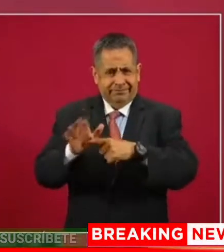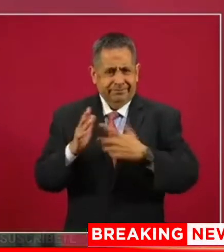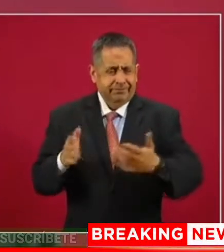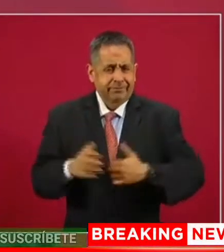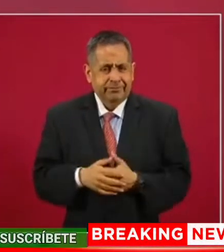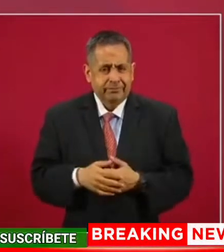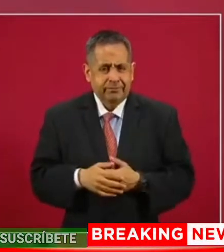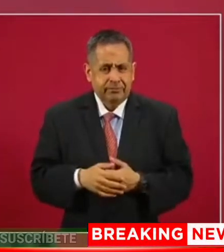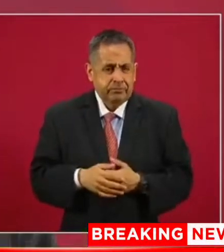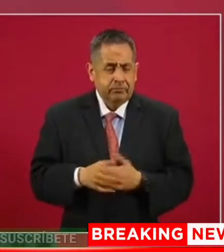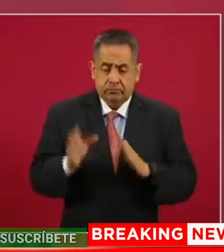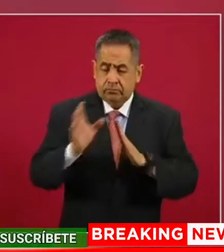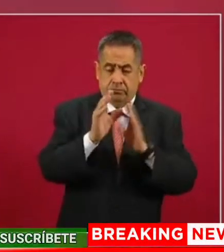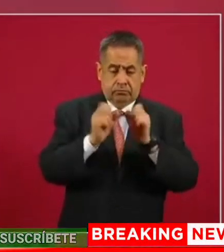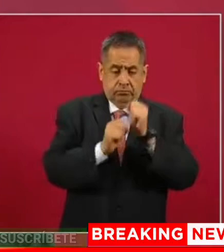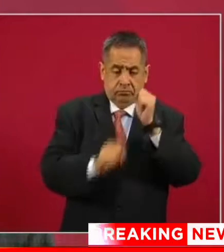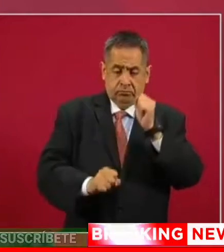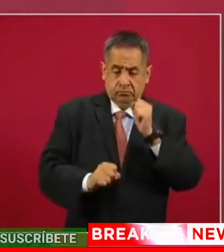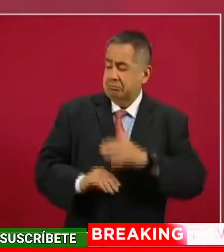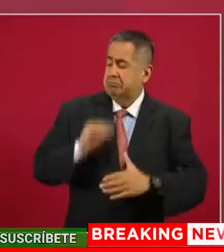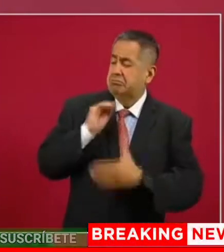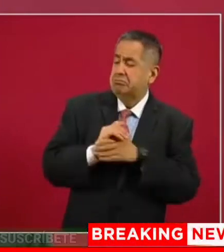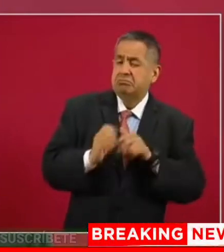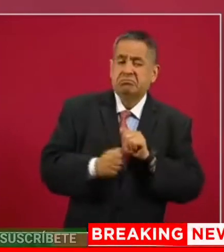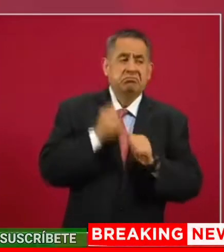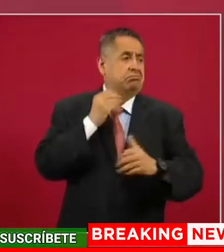no se puede violar la Constitución